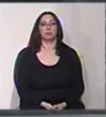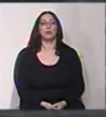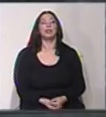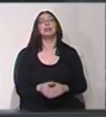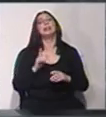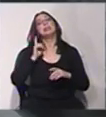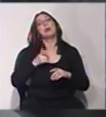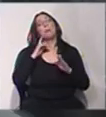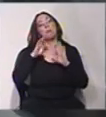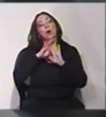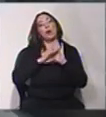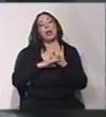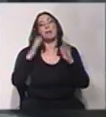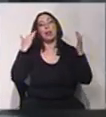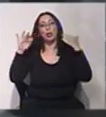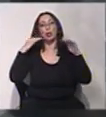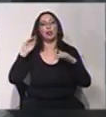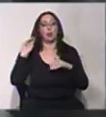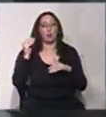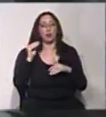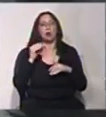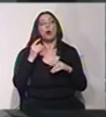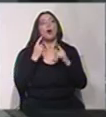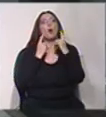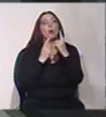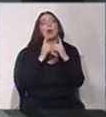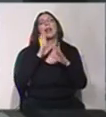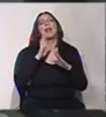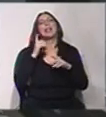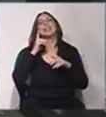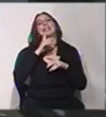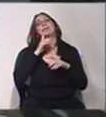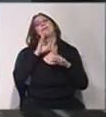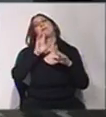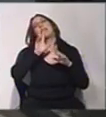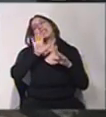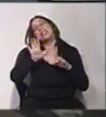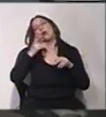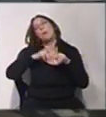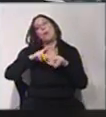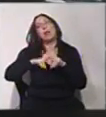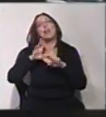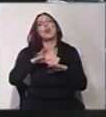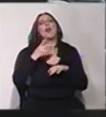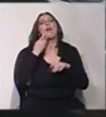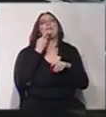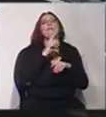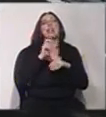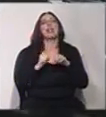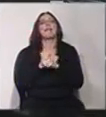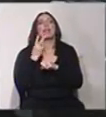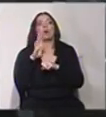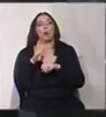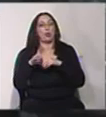Según el Programa Nacional de Adolescencia y Juventud, 1 de cada 5 muertes entre los 20 y 24 años la causa es el suicidio. Por otra